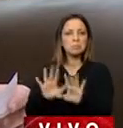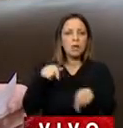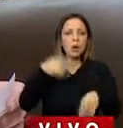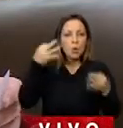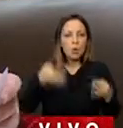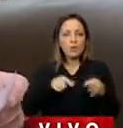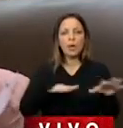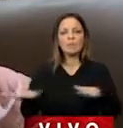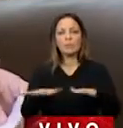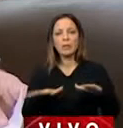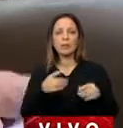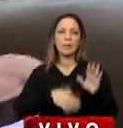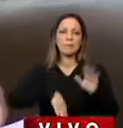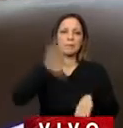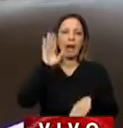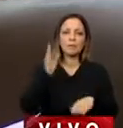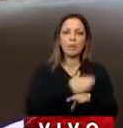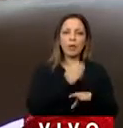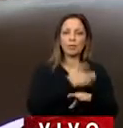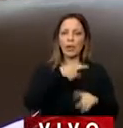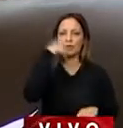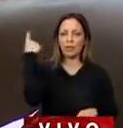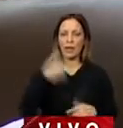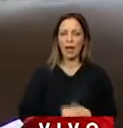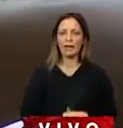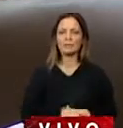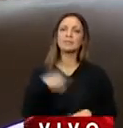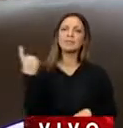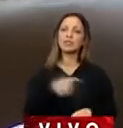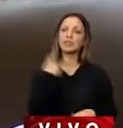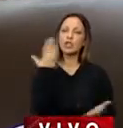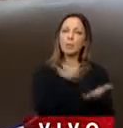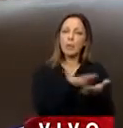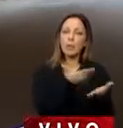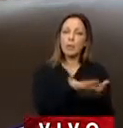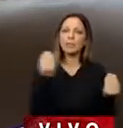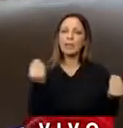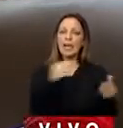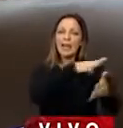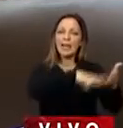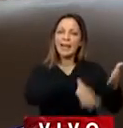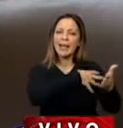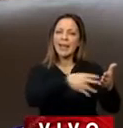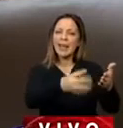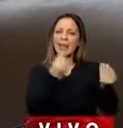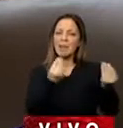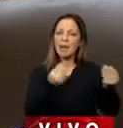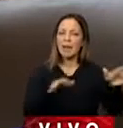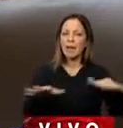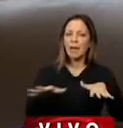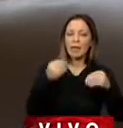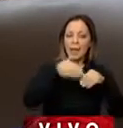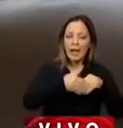de mayor componente nacional. Lo que nosotros planteamos es hacer un régimen de promoción de acá